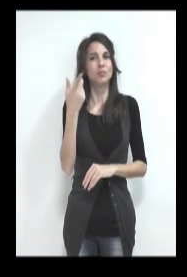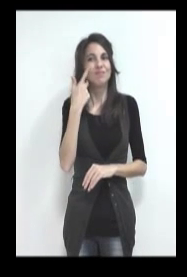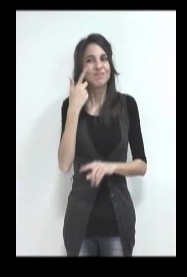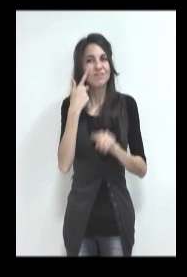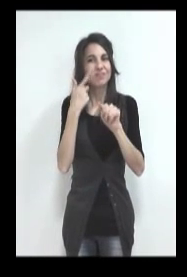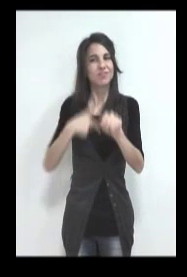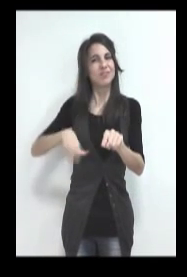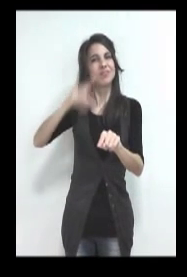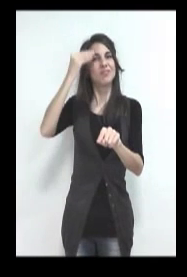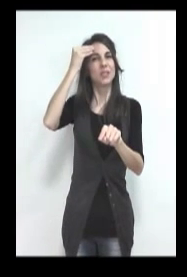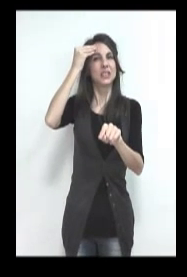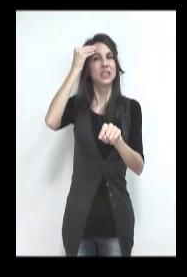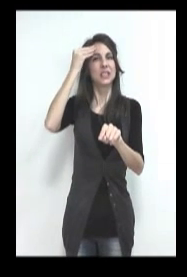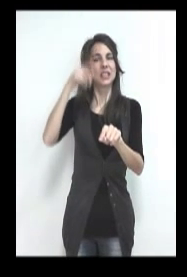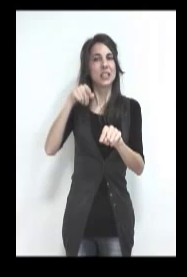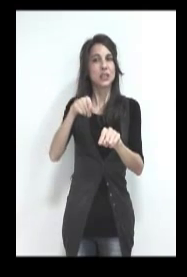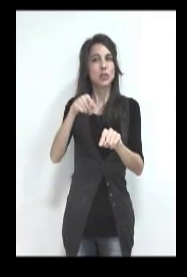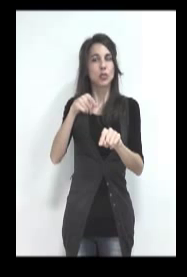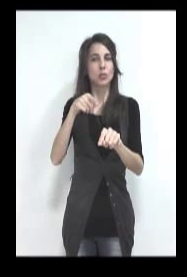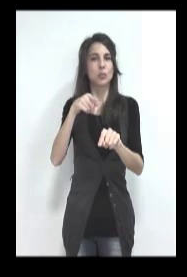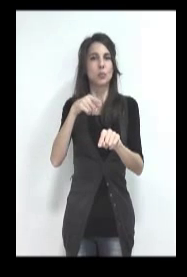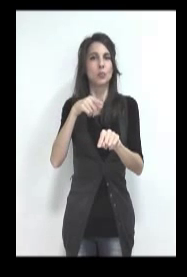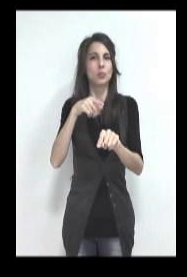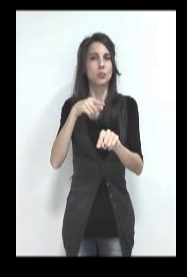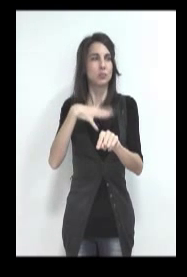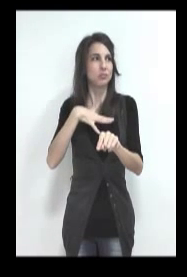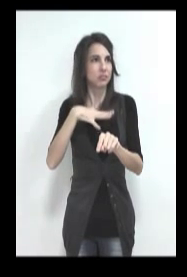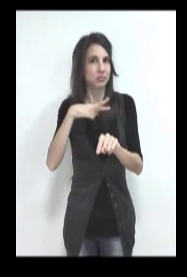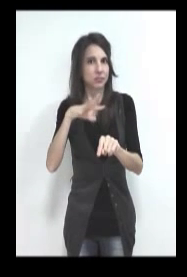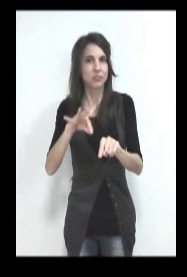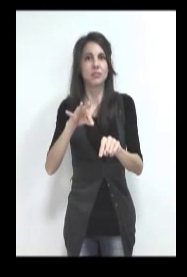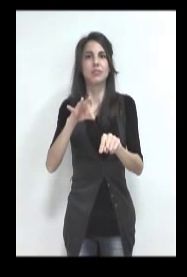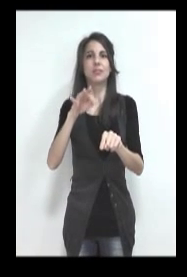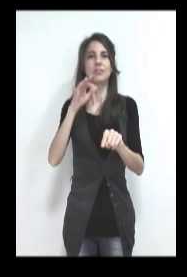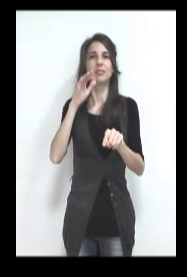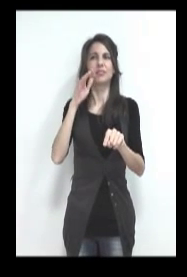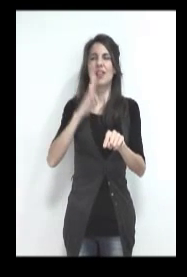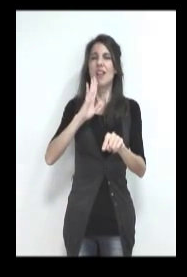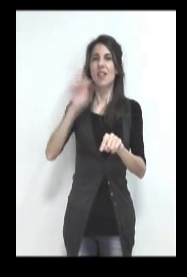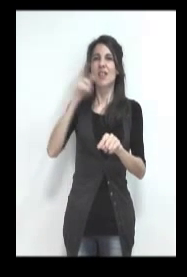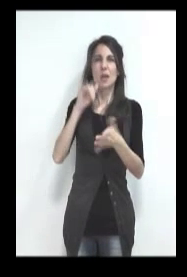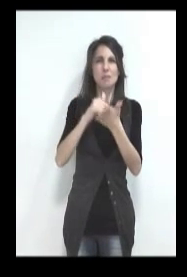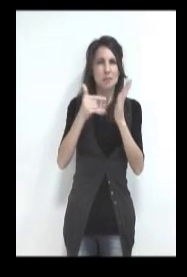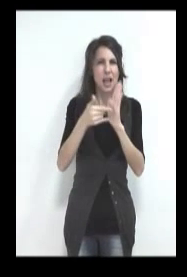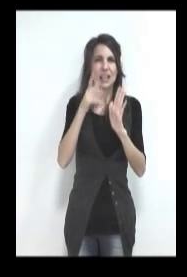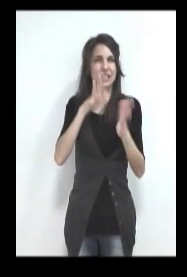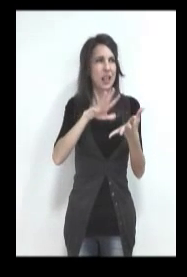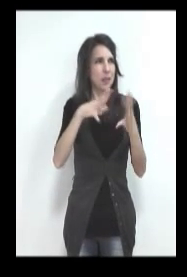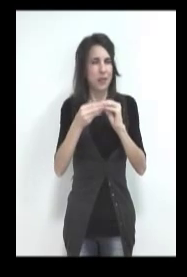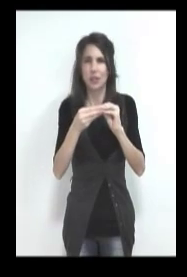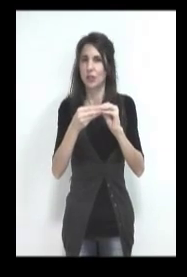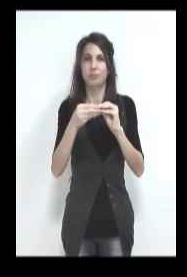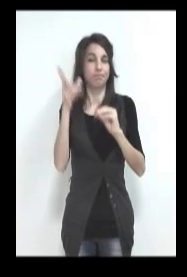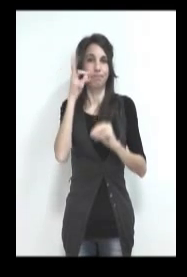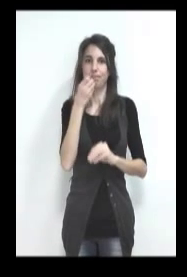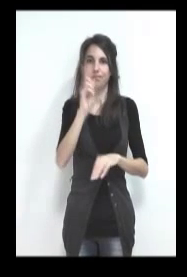el poder no de hacer todo en un día. Obviamente esto tiene unos planes, como comentas tú, de implantación, de implementación, etcétera,